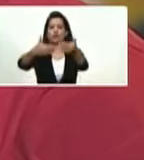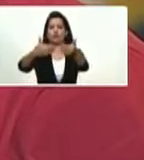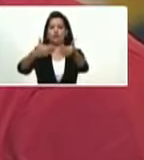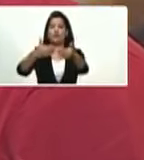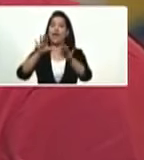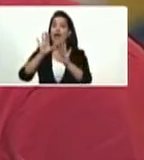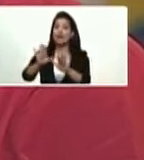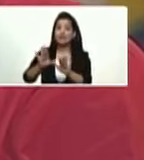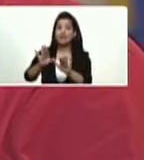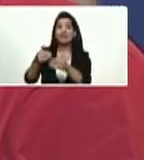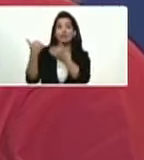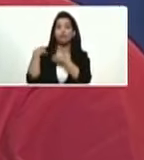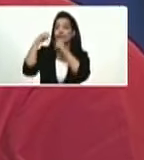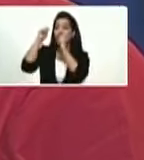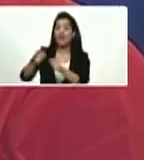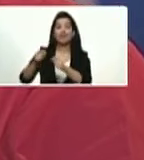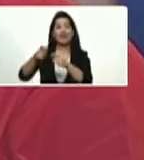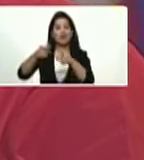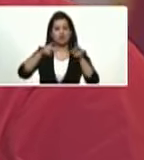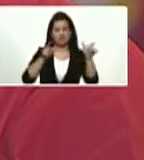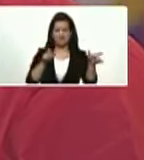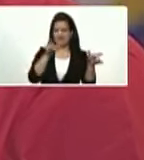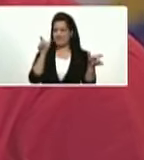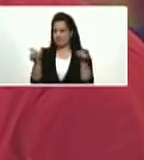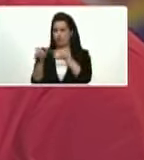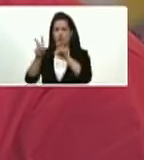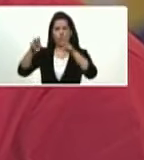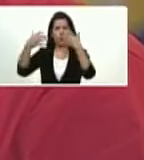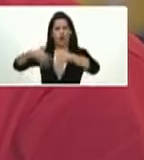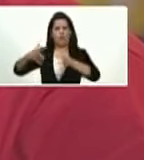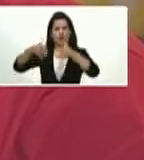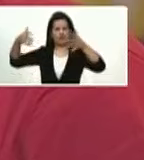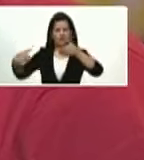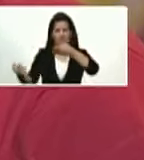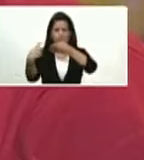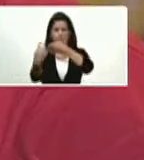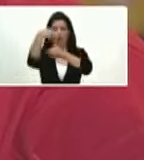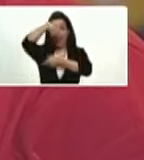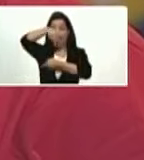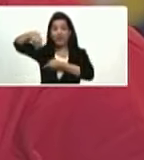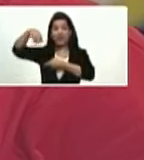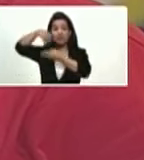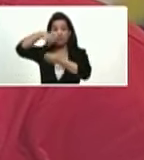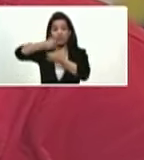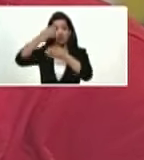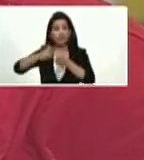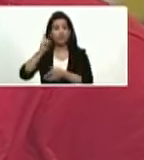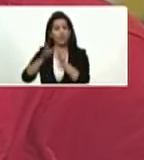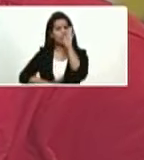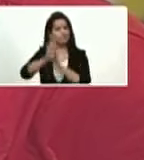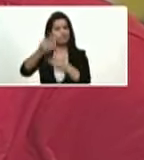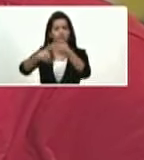nueva corporación, de tener trabajadores virtuosos para sacar este proceso adelante.